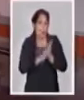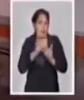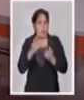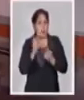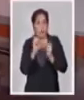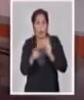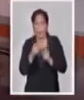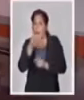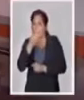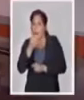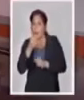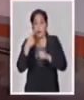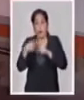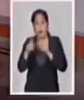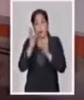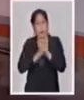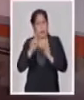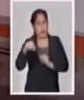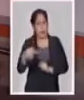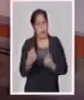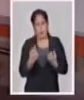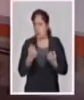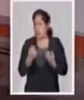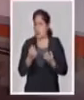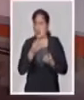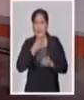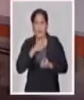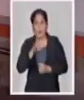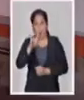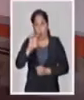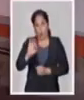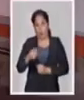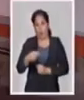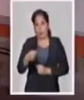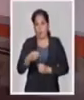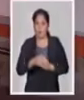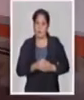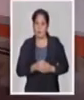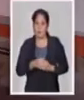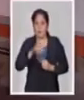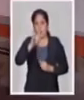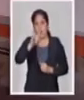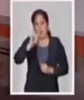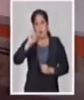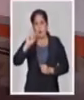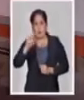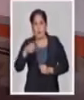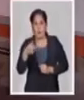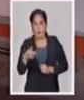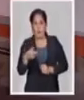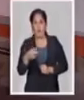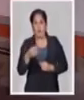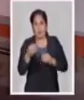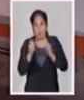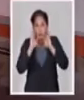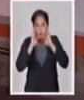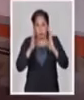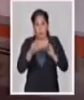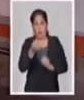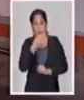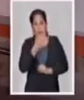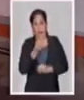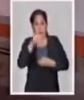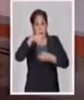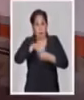medicamentos, pero hay una cifra que es como 90 pesos, ¿no? Anda en el entorno de 96 pesos. Que tiene que ver con medicamentos, eso está